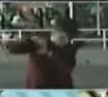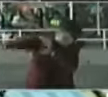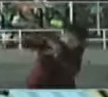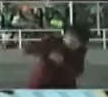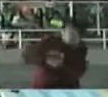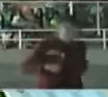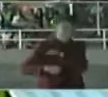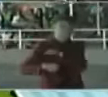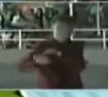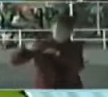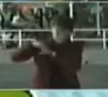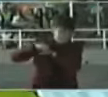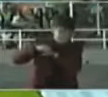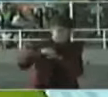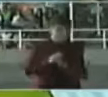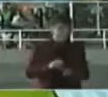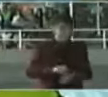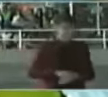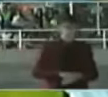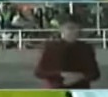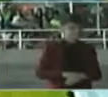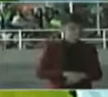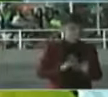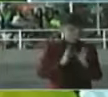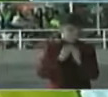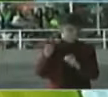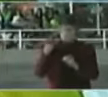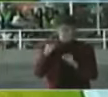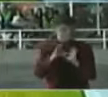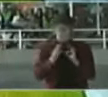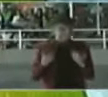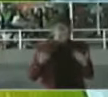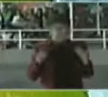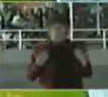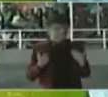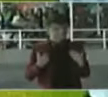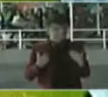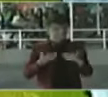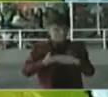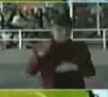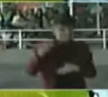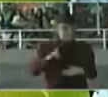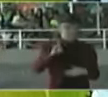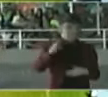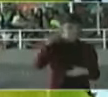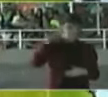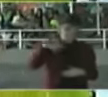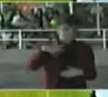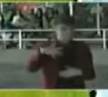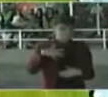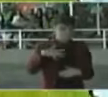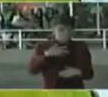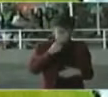Acabábamos de tener como familia una alegría, y a los 15 días estábamos